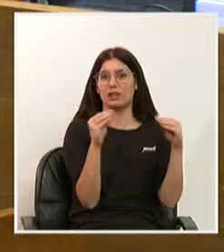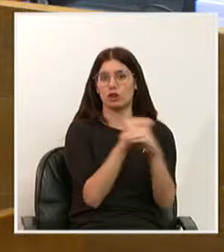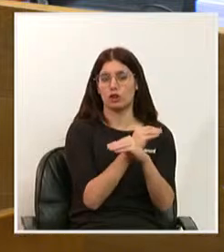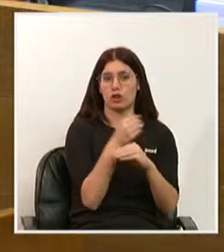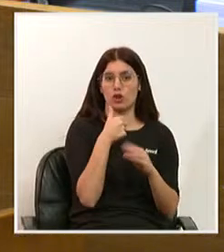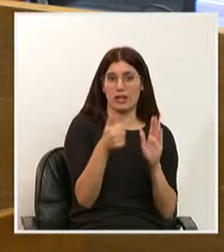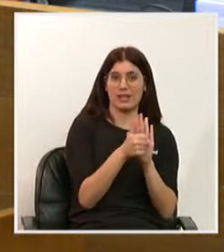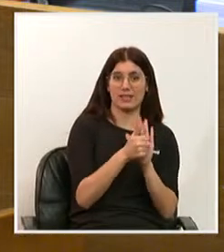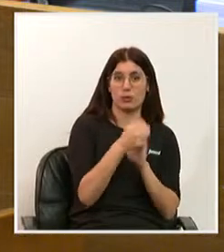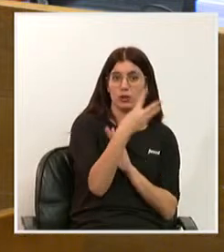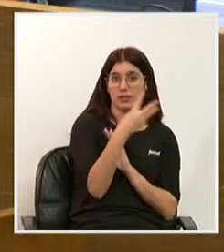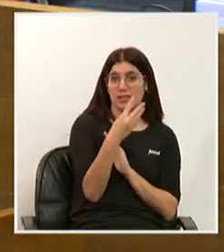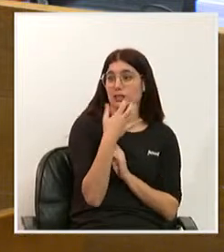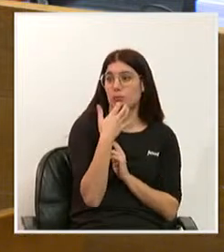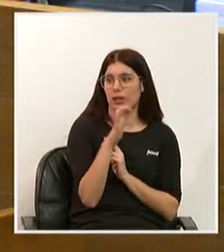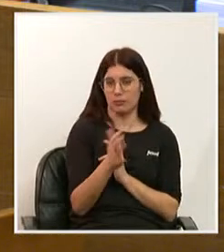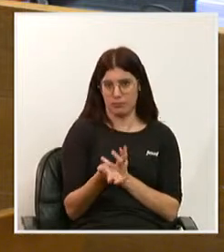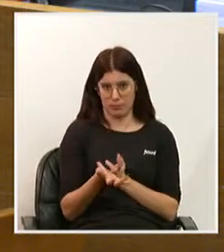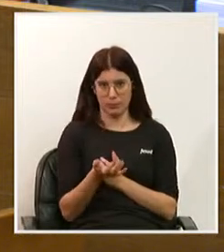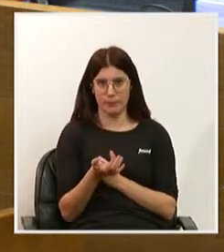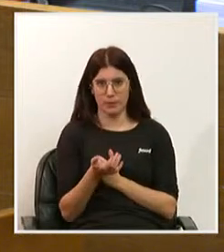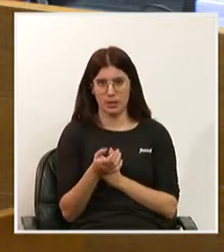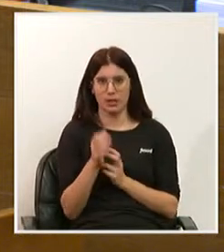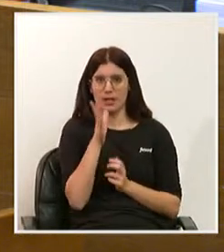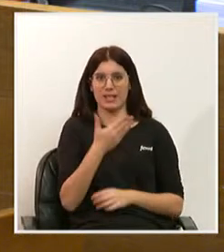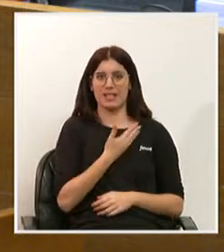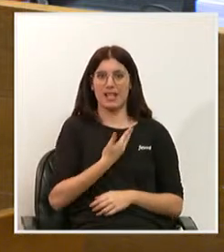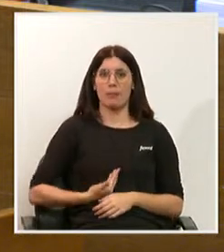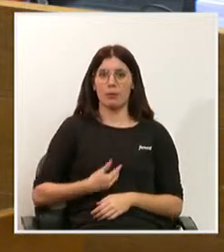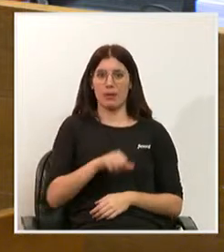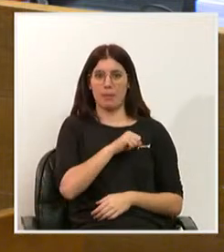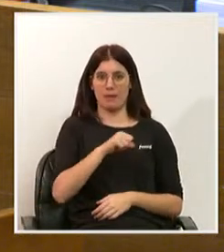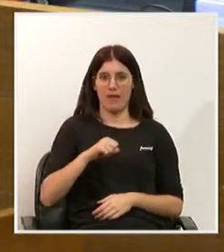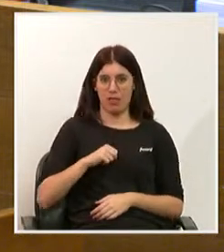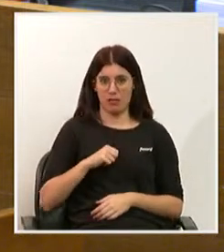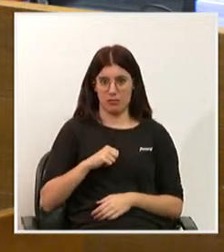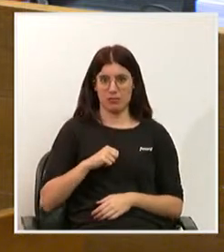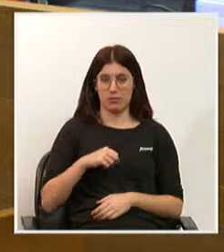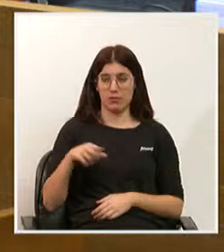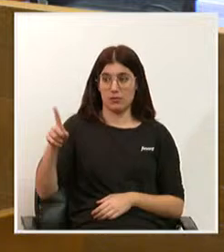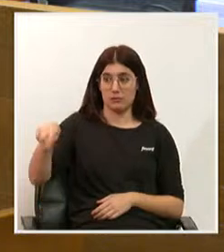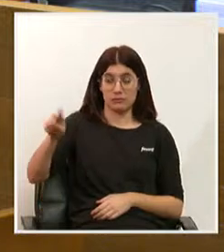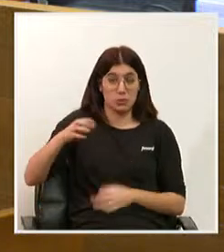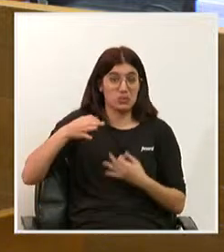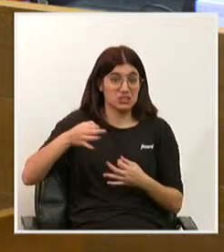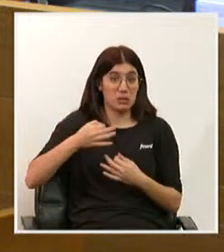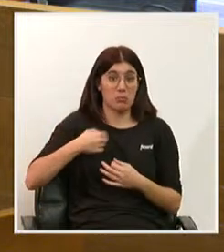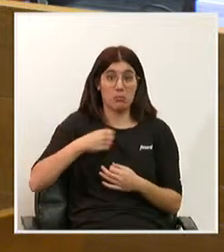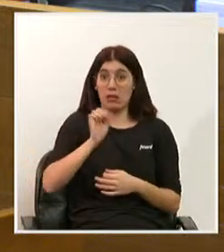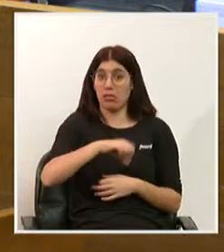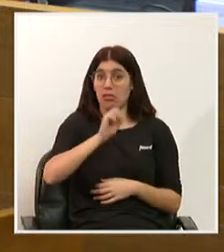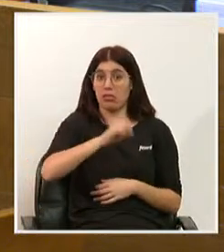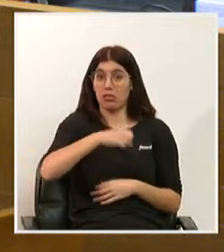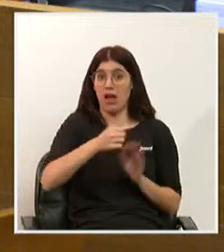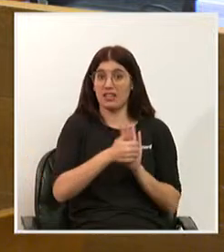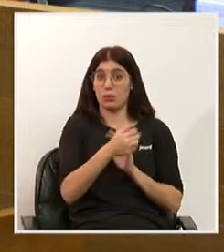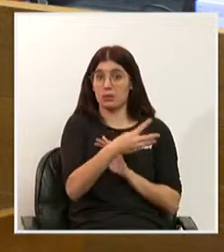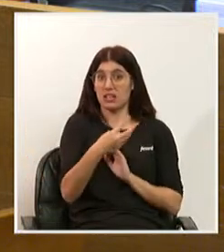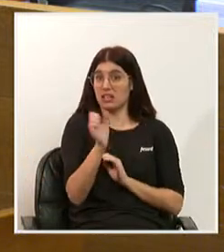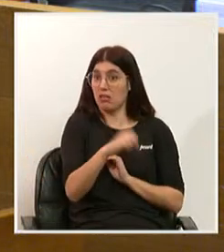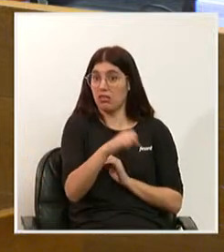artículo 33 Por ejemplo que es el de la propiedad privada y algo que ustedes obvian completamente en su